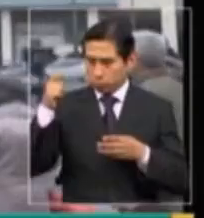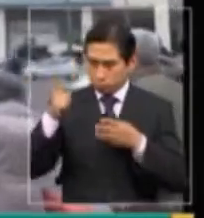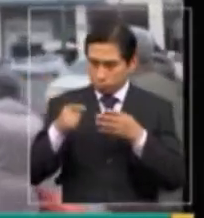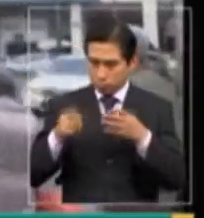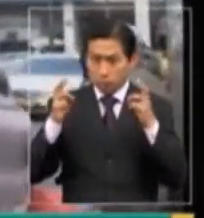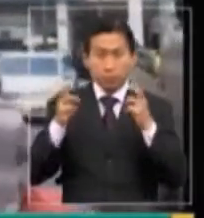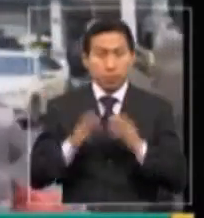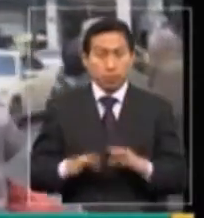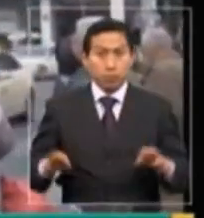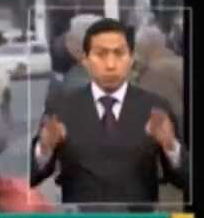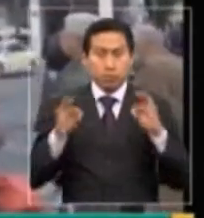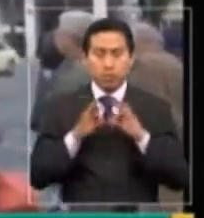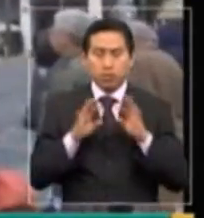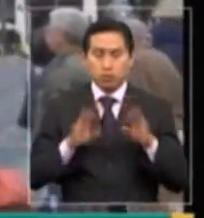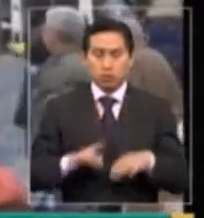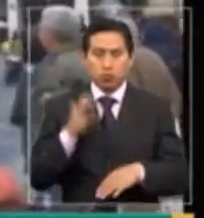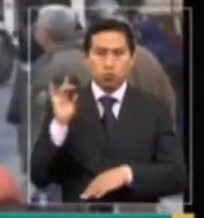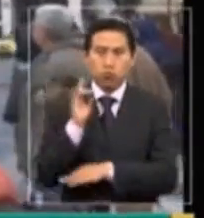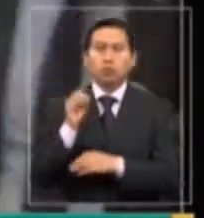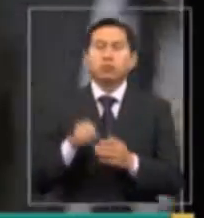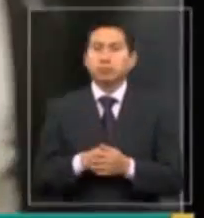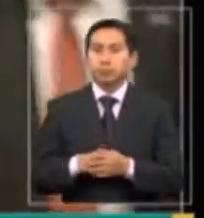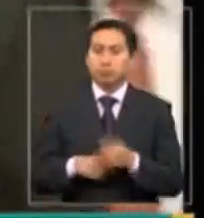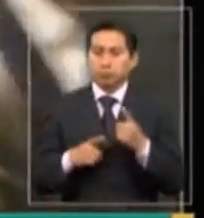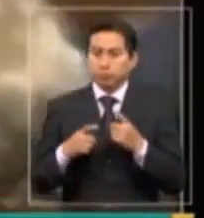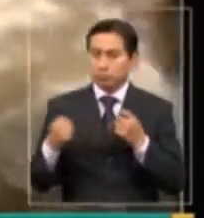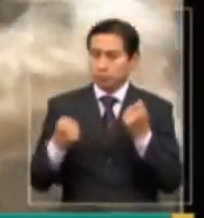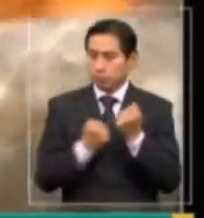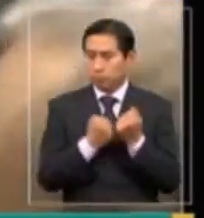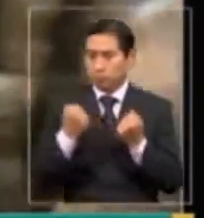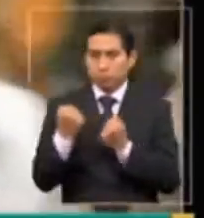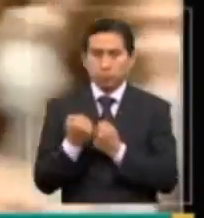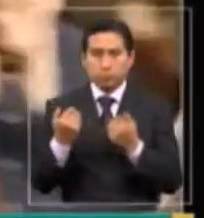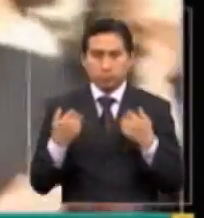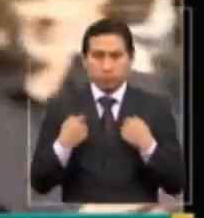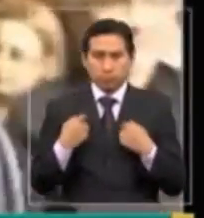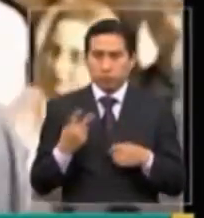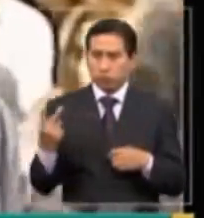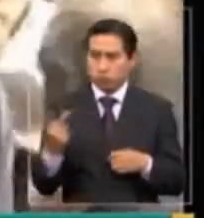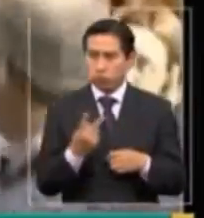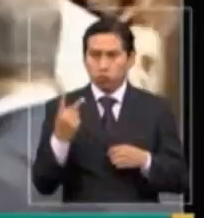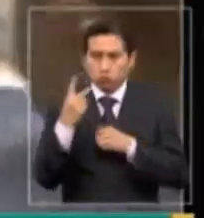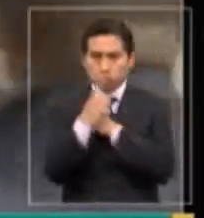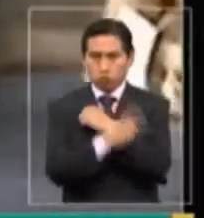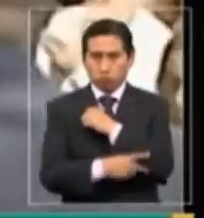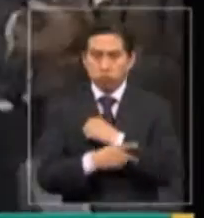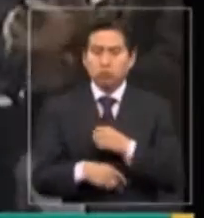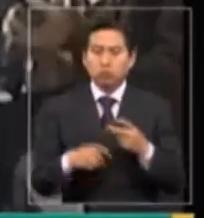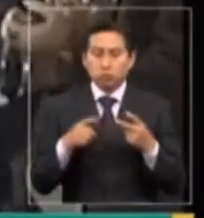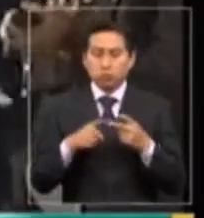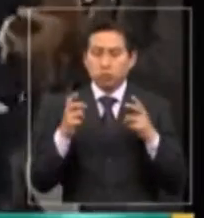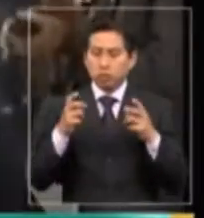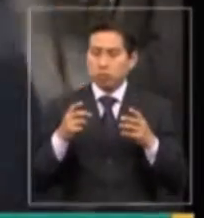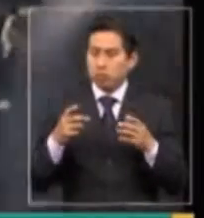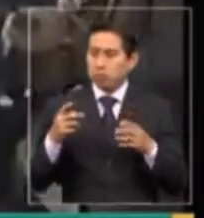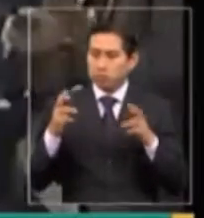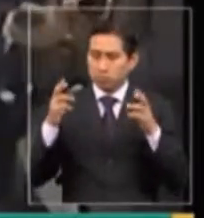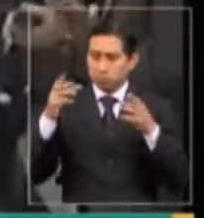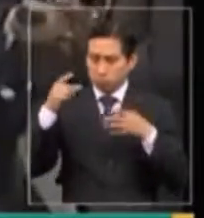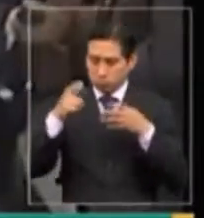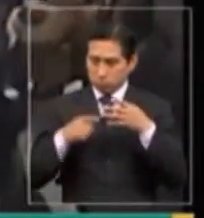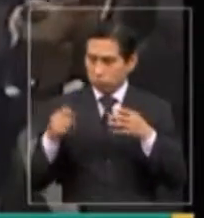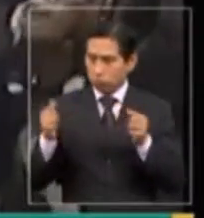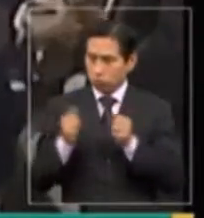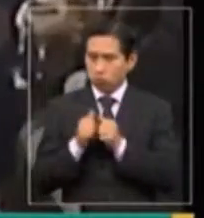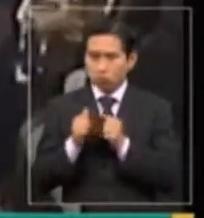mucha importancia para el país. Un primer elemento, cooperación que tenemos bilateral entre ambos países, temas en los que trabajamos de manera conjunta.